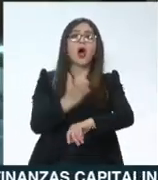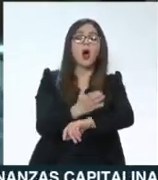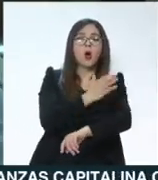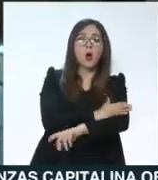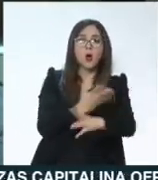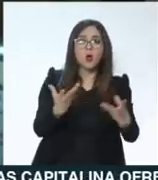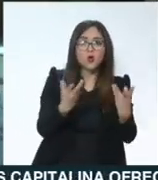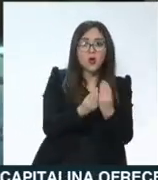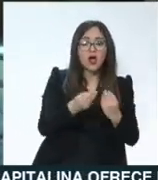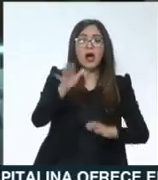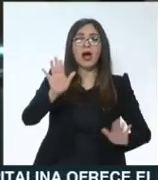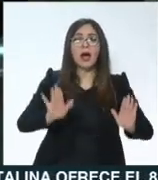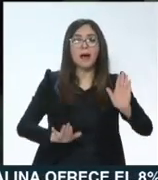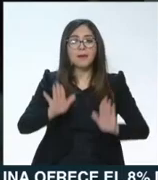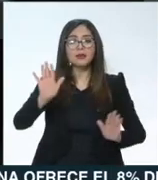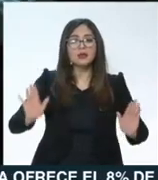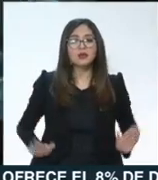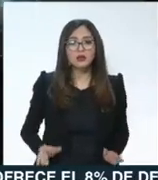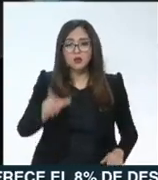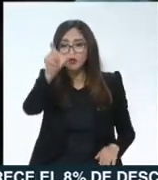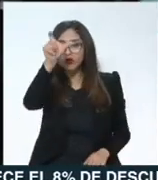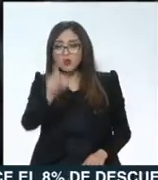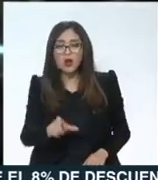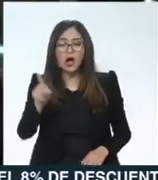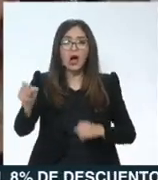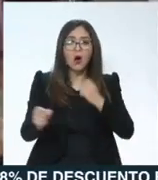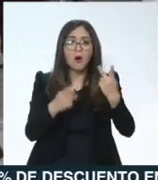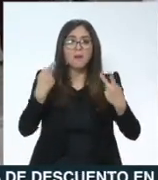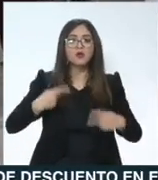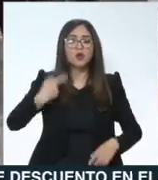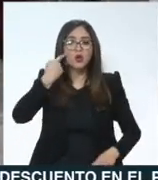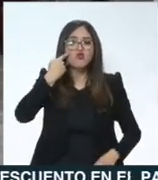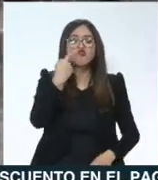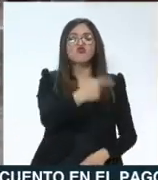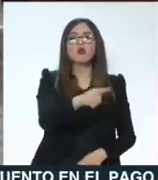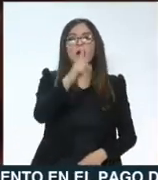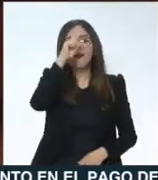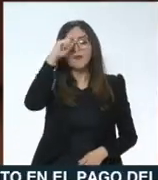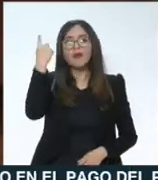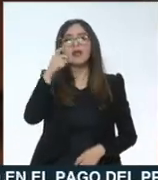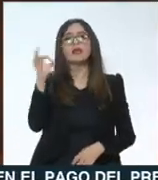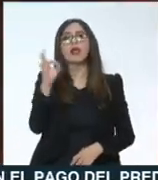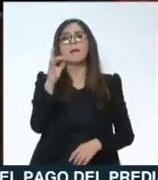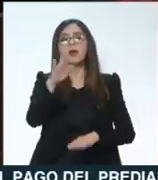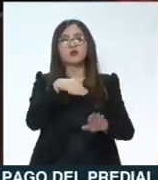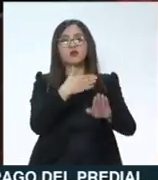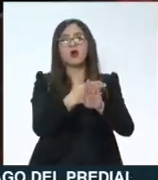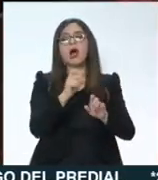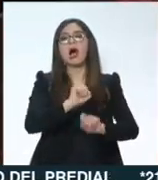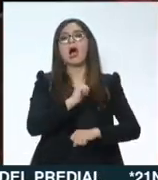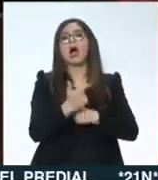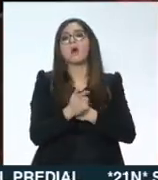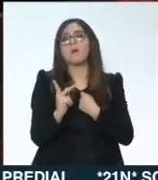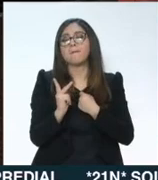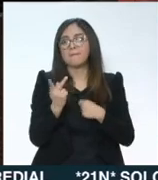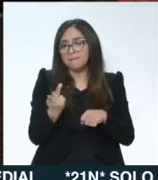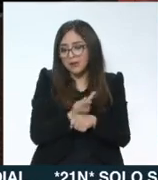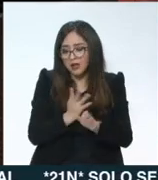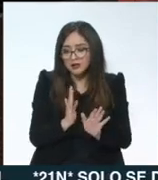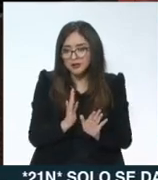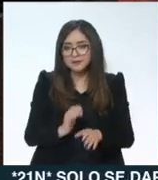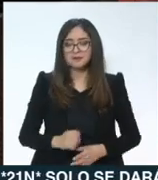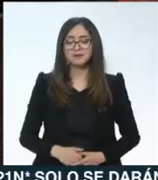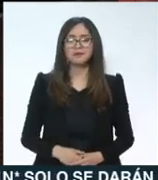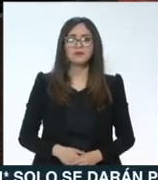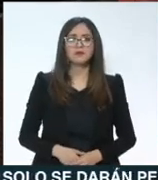características físicas que te pueden hacer como más vulnerable ante cualquier tipo de agresión. Y ante esta situación, pues la siguiente pregunta es, ¿qué hago